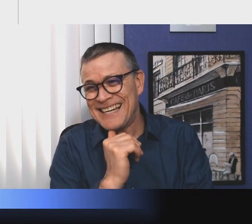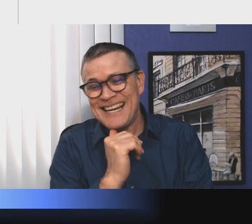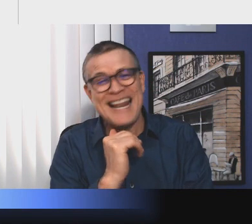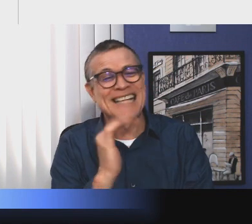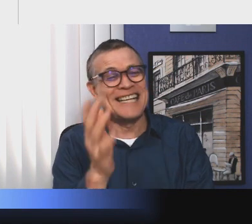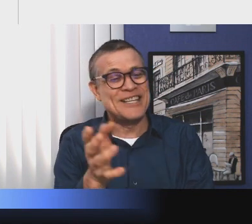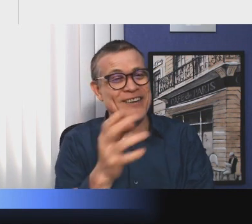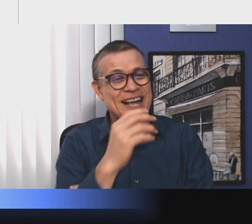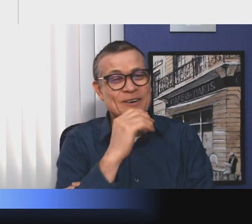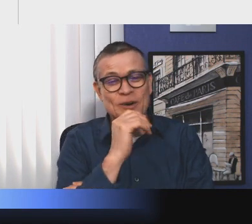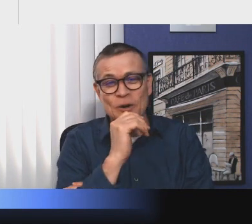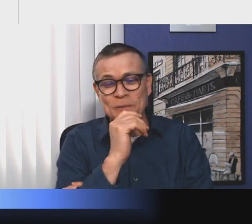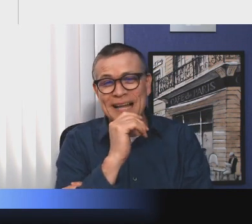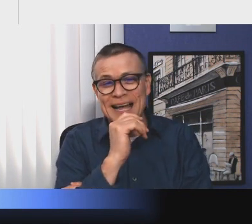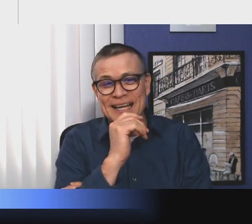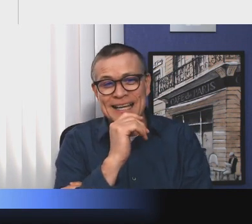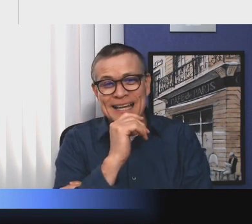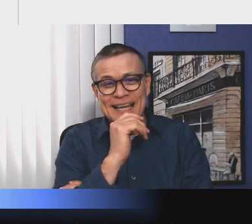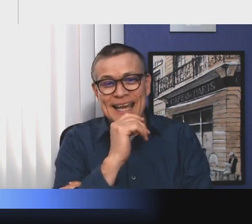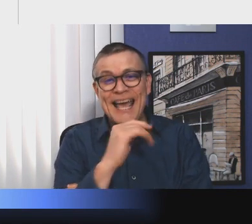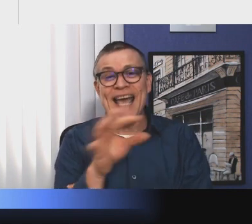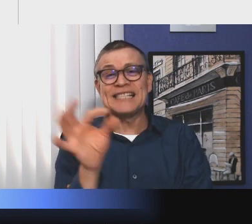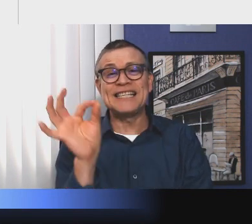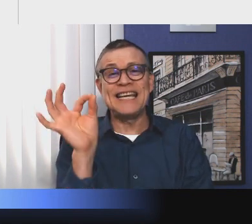la señora corrupta